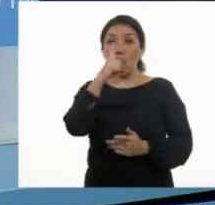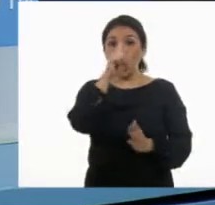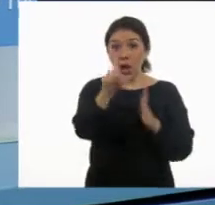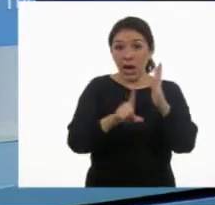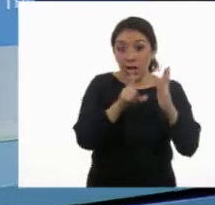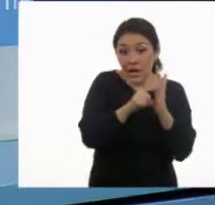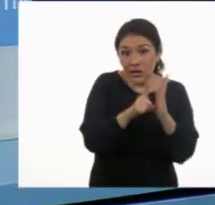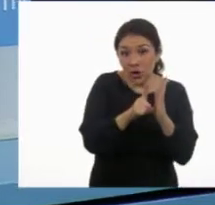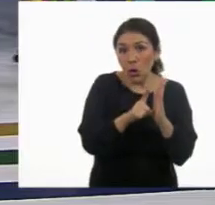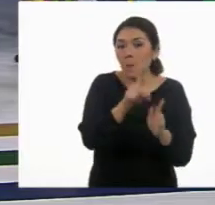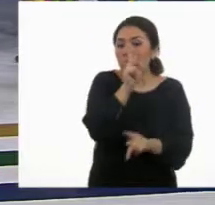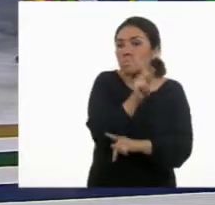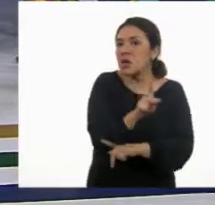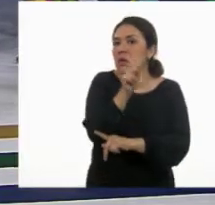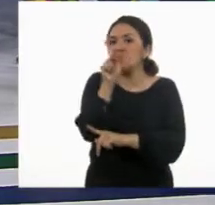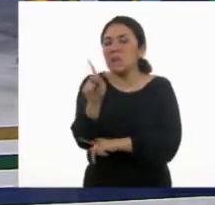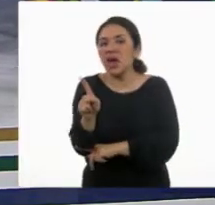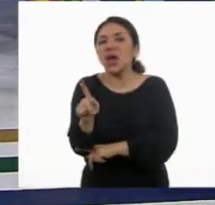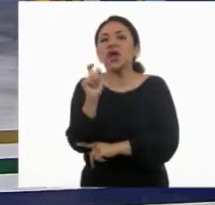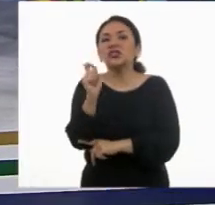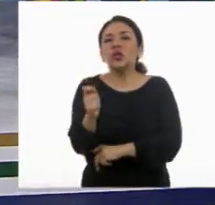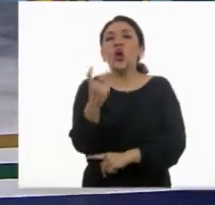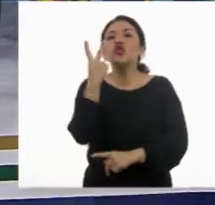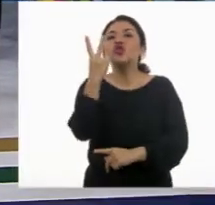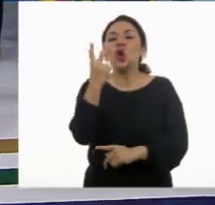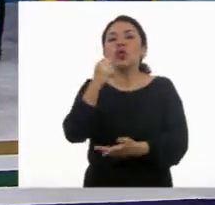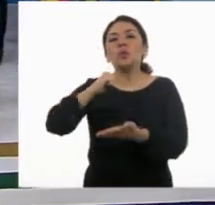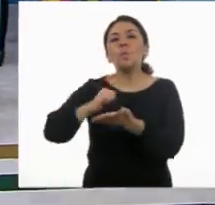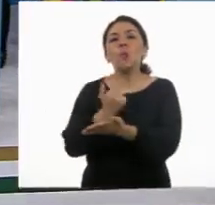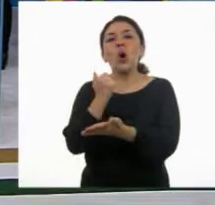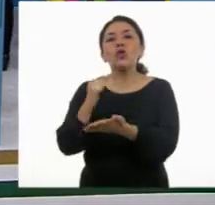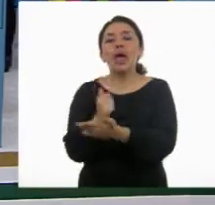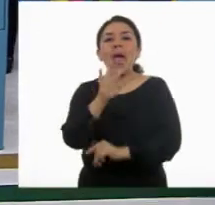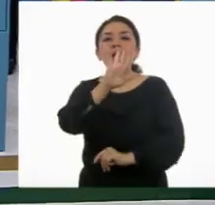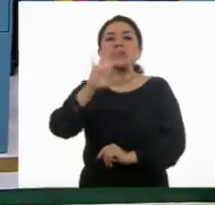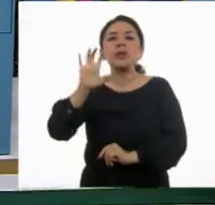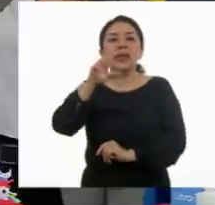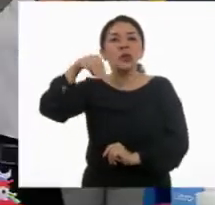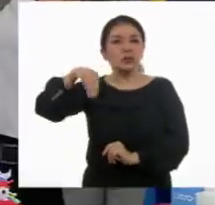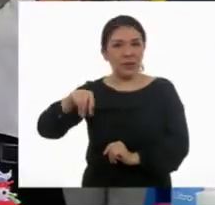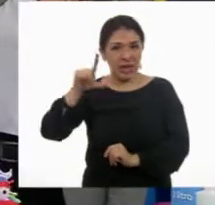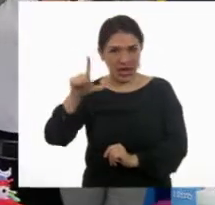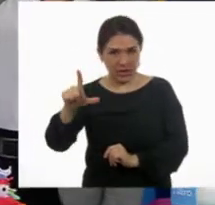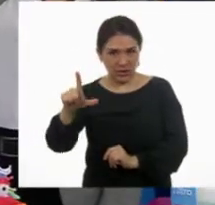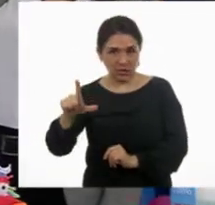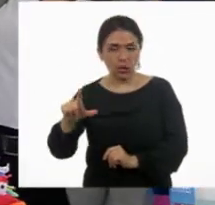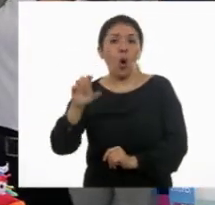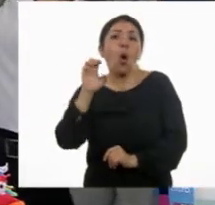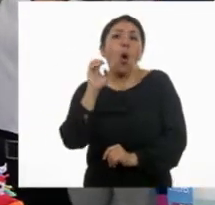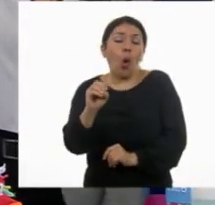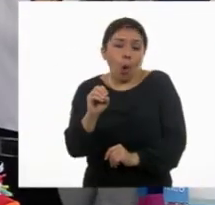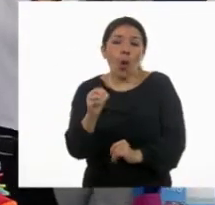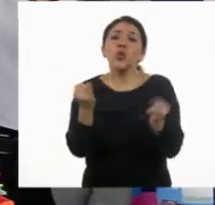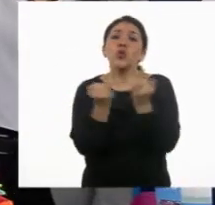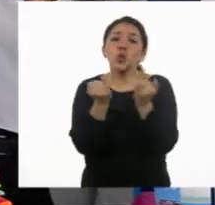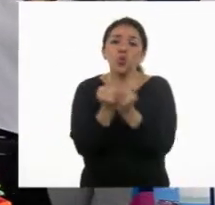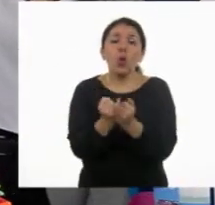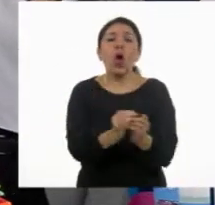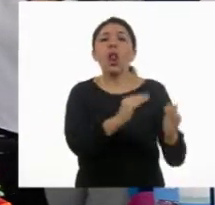litro es igual a 2 botellitas de 500 mililitros o igual